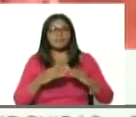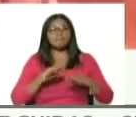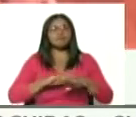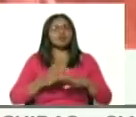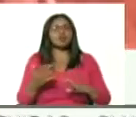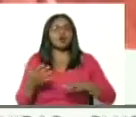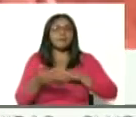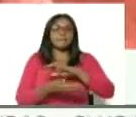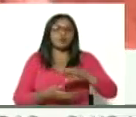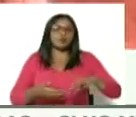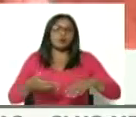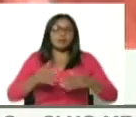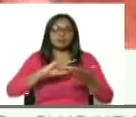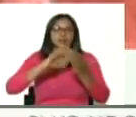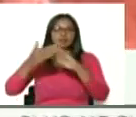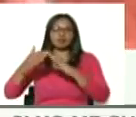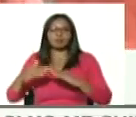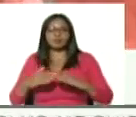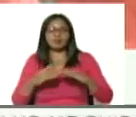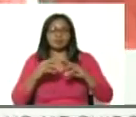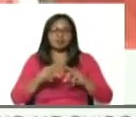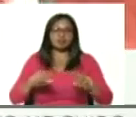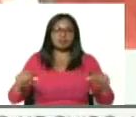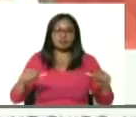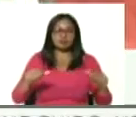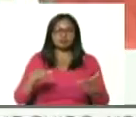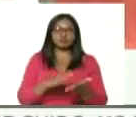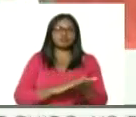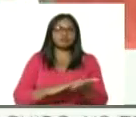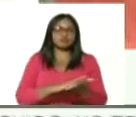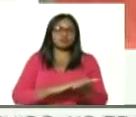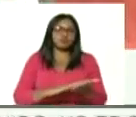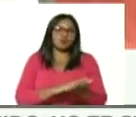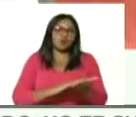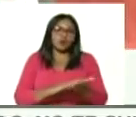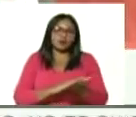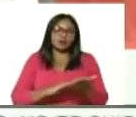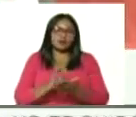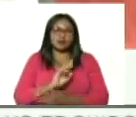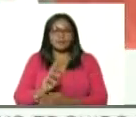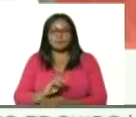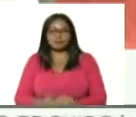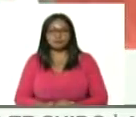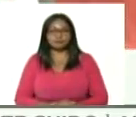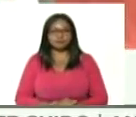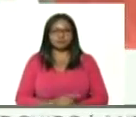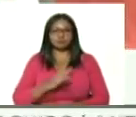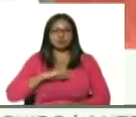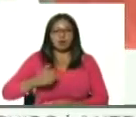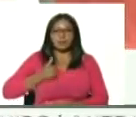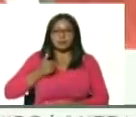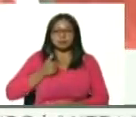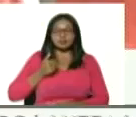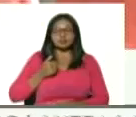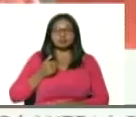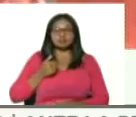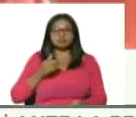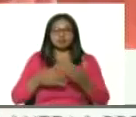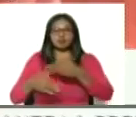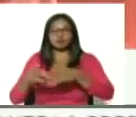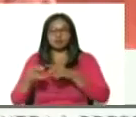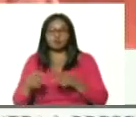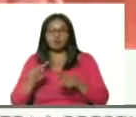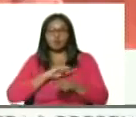problemas comunitarios del territorio se resuelvan allí, pero que es nuestra oportunidad de construir esa, con